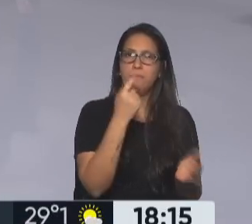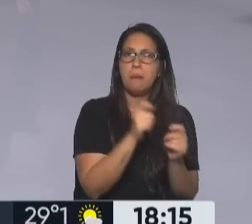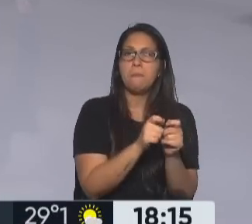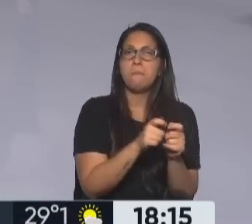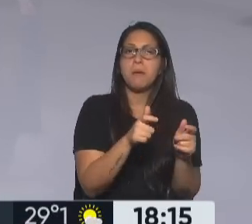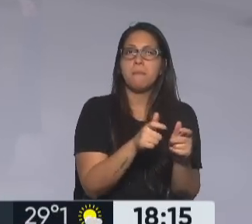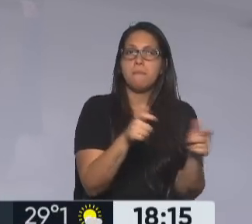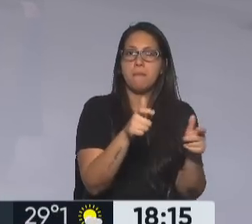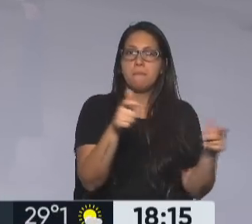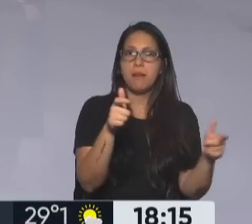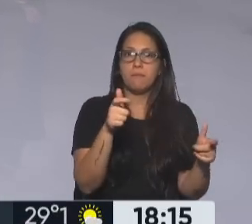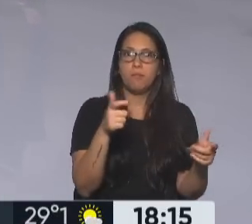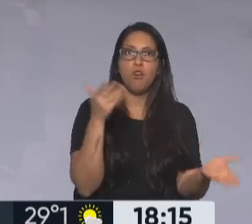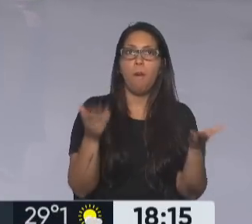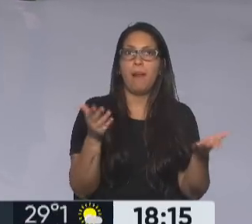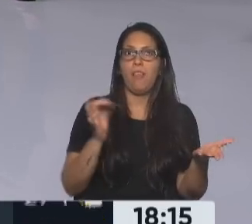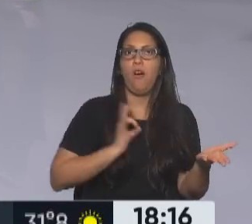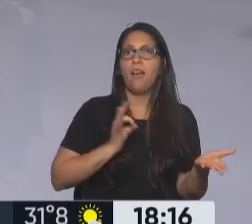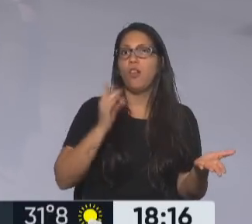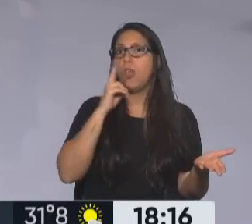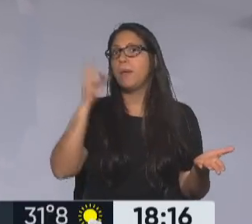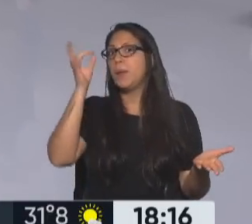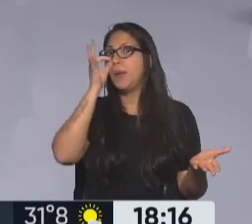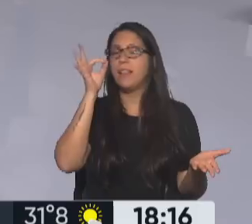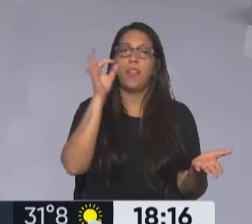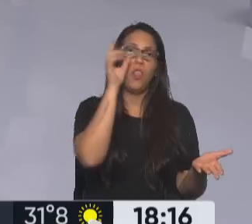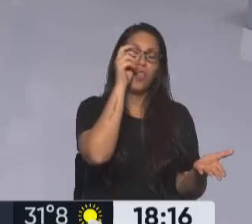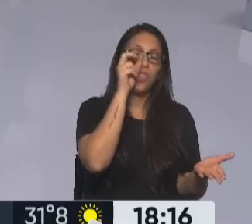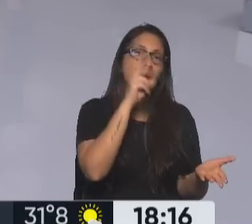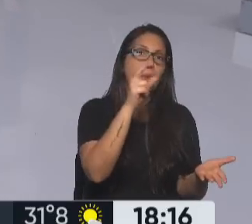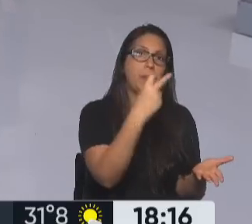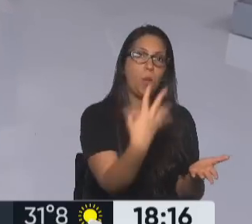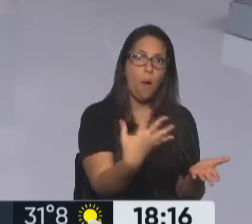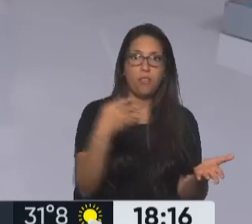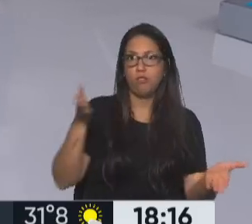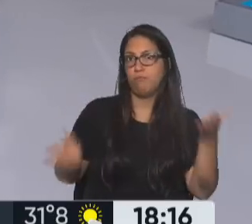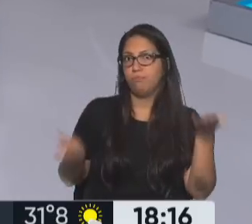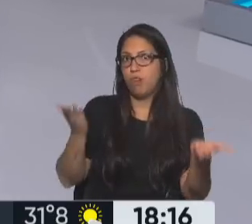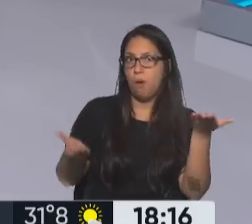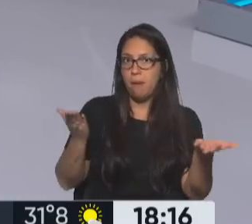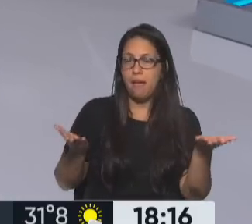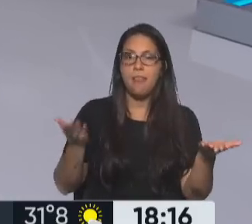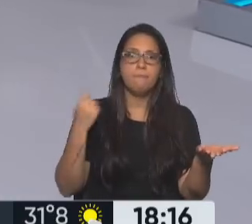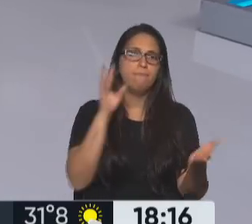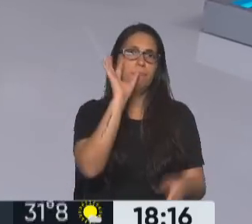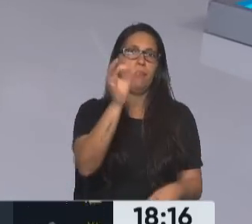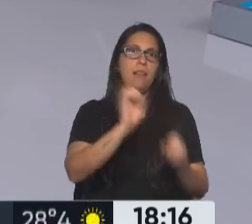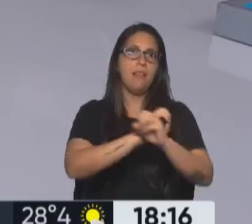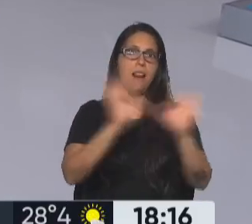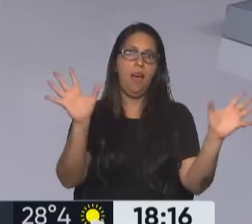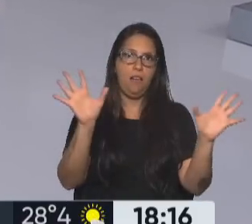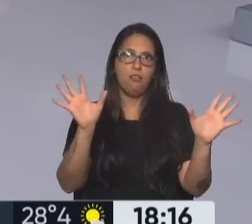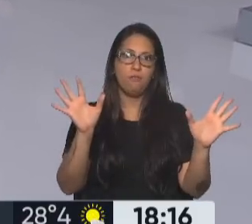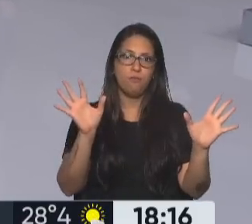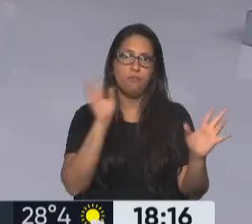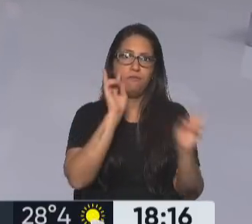digamos, en las elecciones de este año con respecto a la del 2020, ¿no? Así se ve muy claro en el mapa cómo votaron los